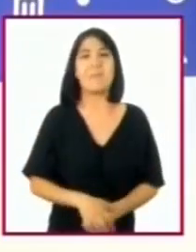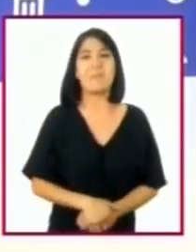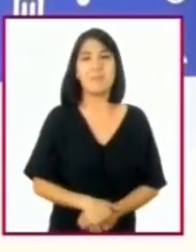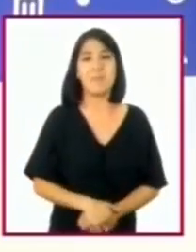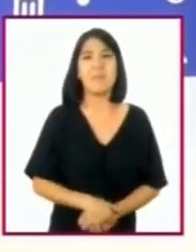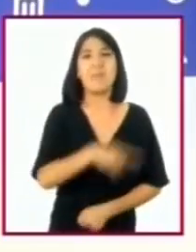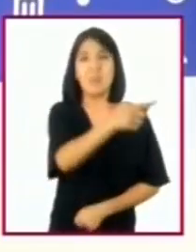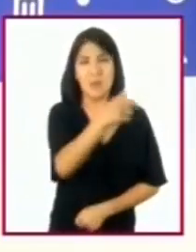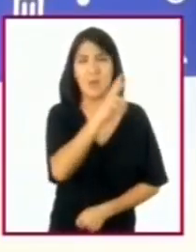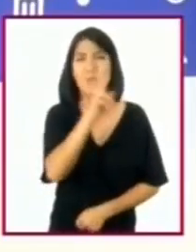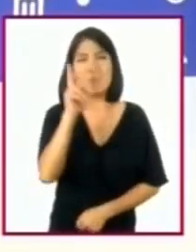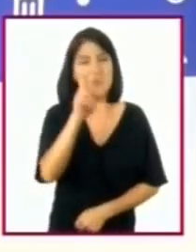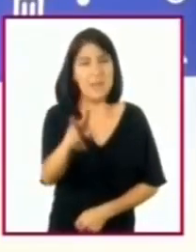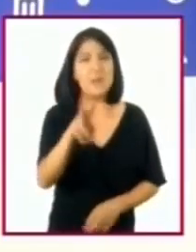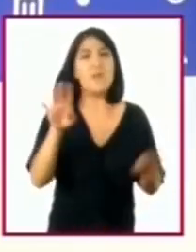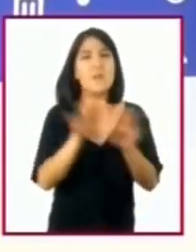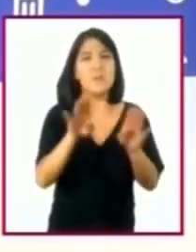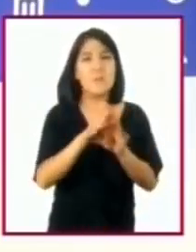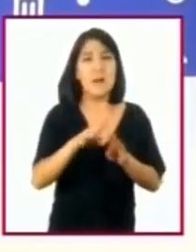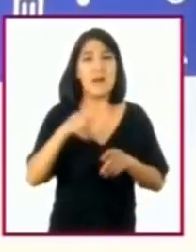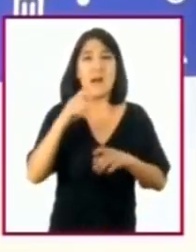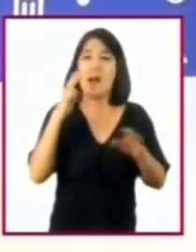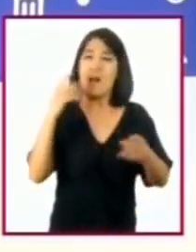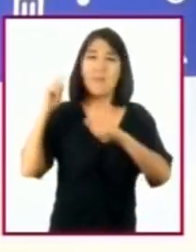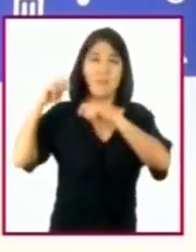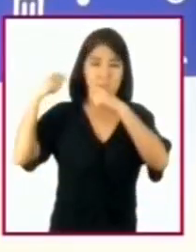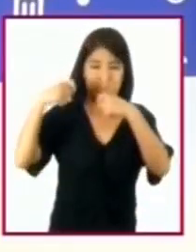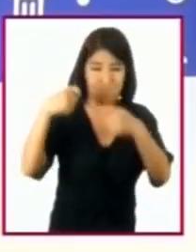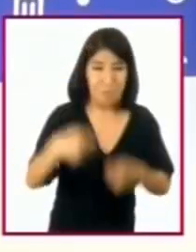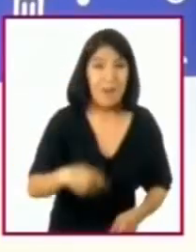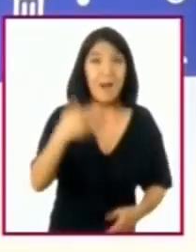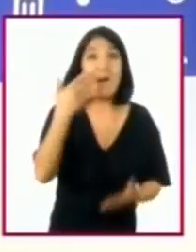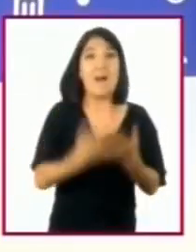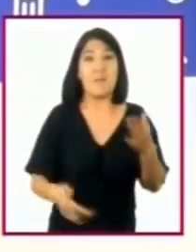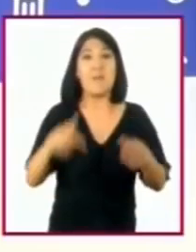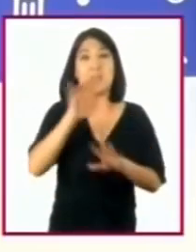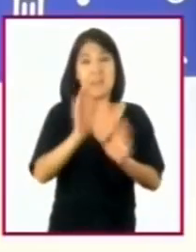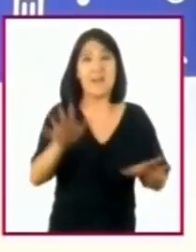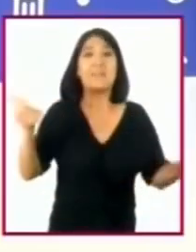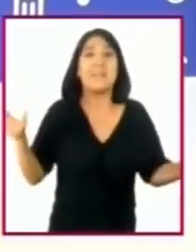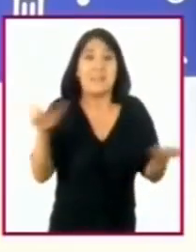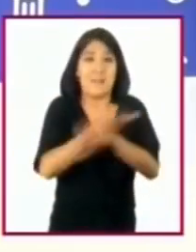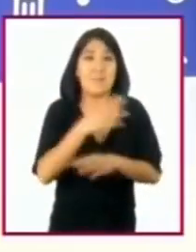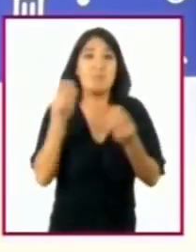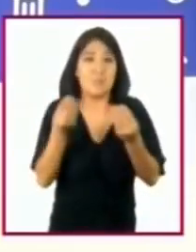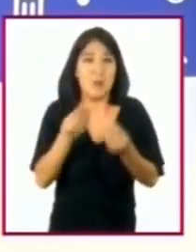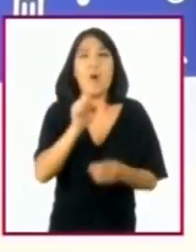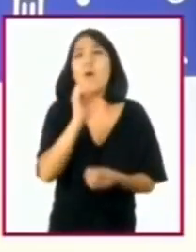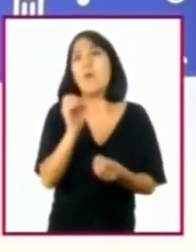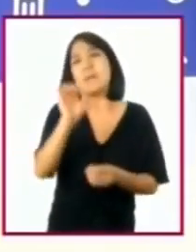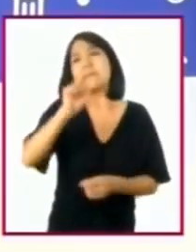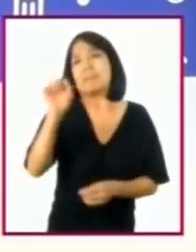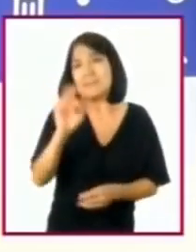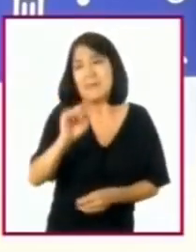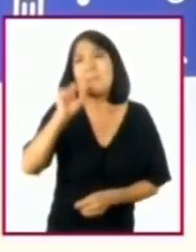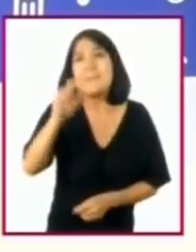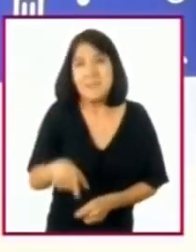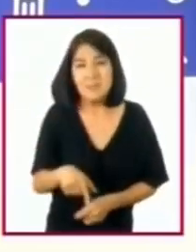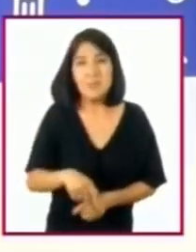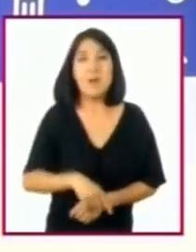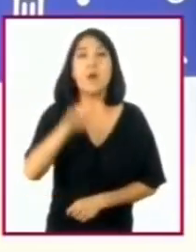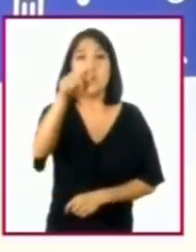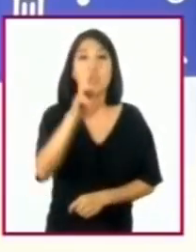¿Consideran que estos elementos tuvieron cambios significativos en periodos posteriores? Para abonar a la